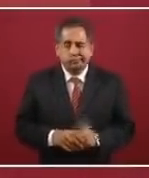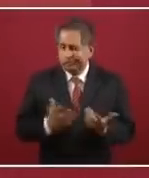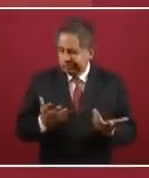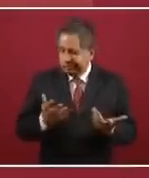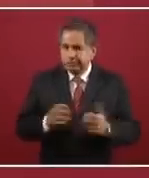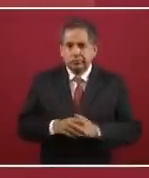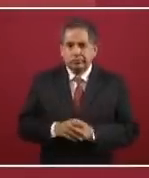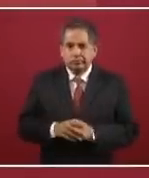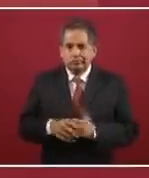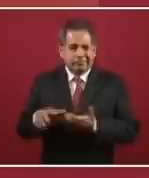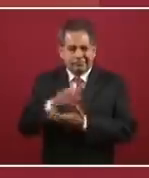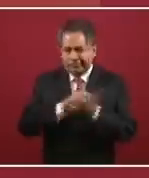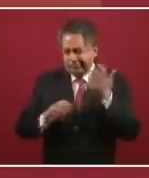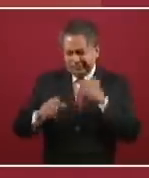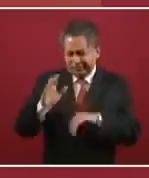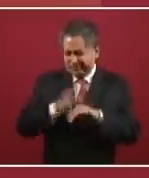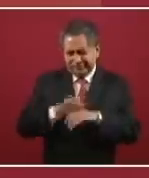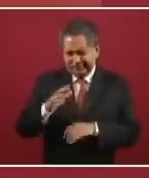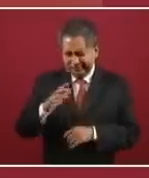Entonces, un descaro.